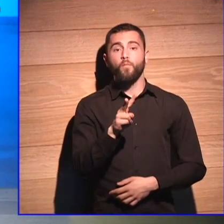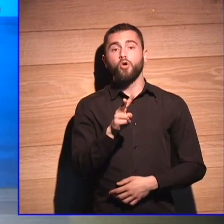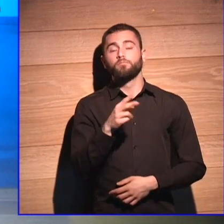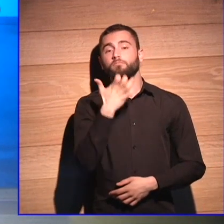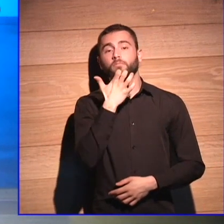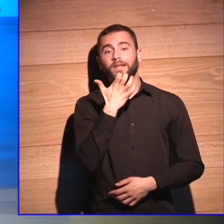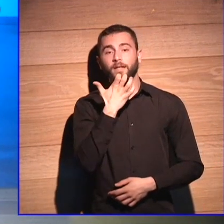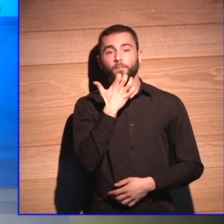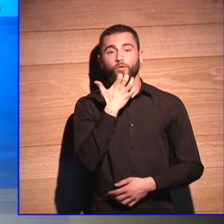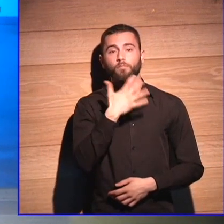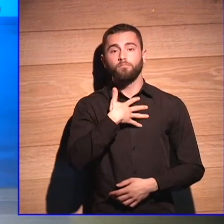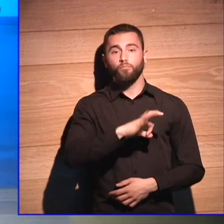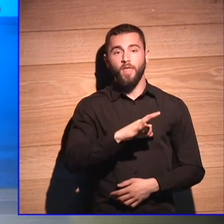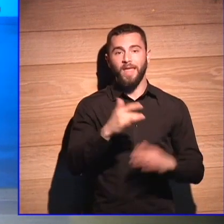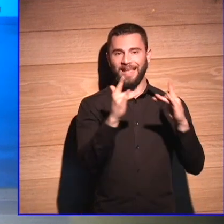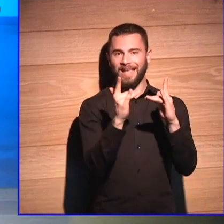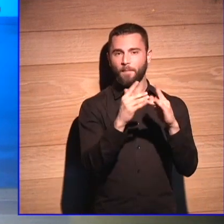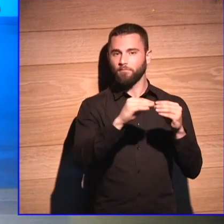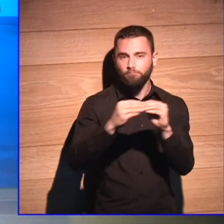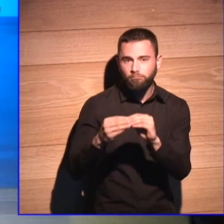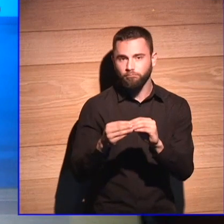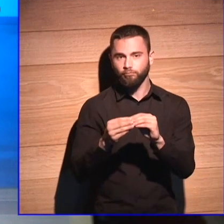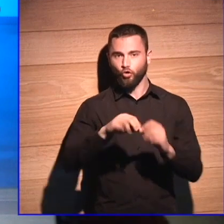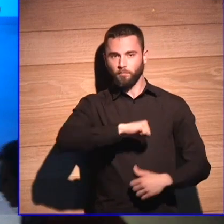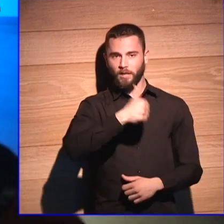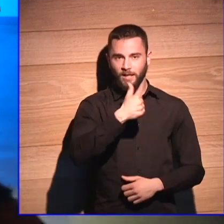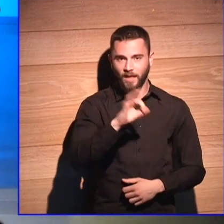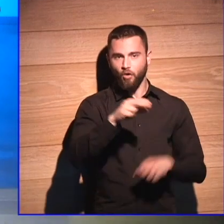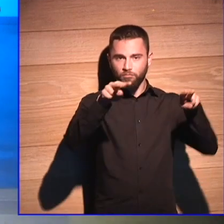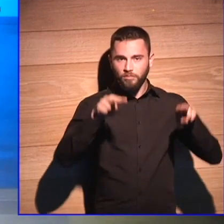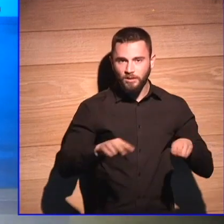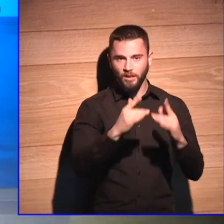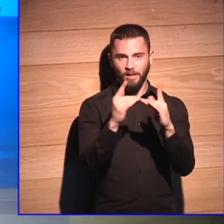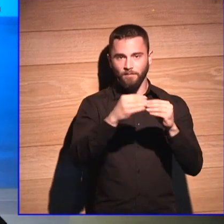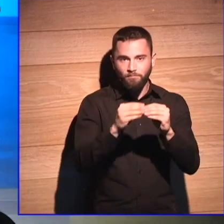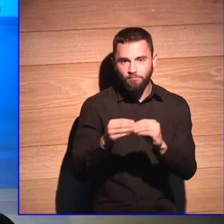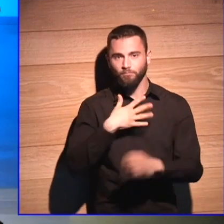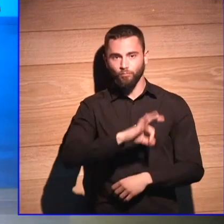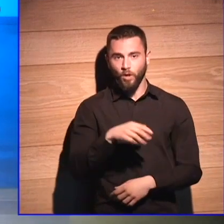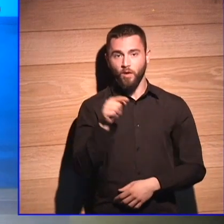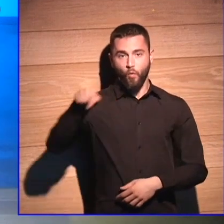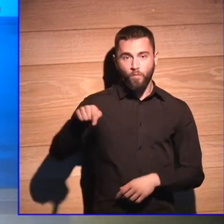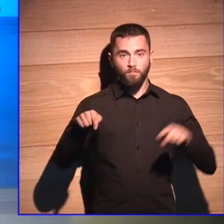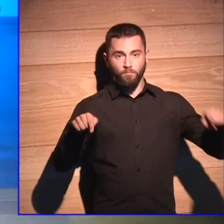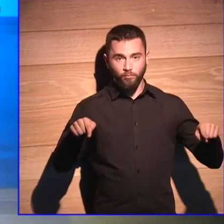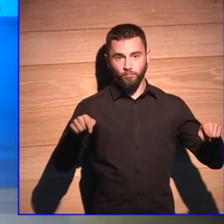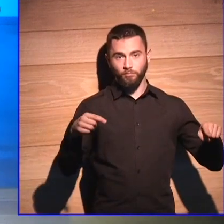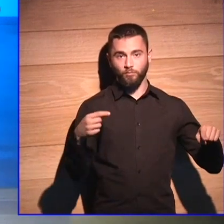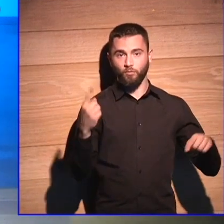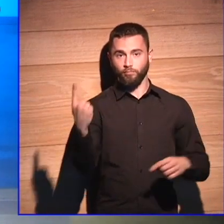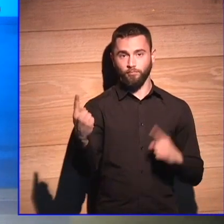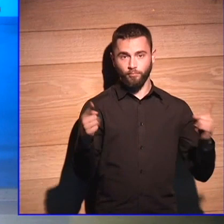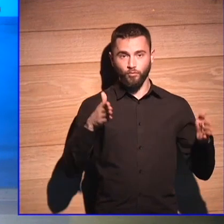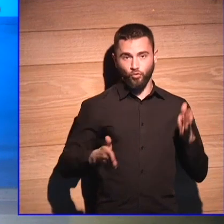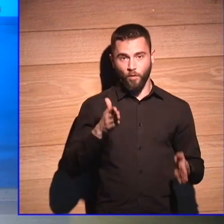por ejemplo, pueden hacer camas, por decir algo, en un hospital o una residencia, poniendo uno de estos a cada lado, pues hacer